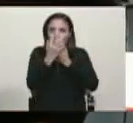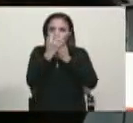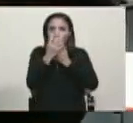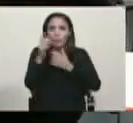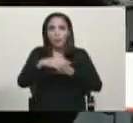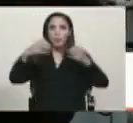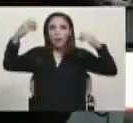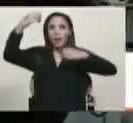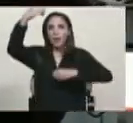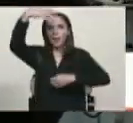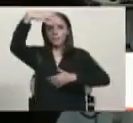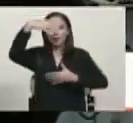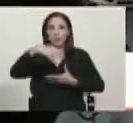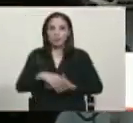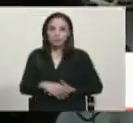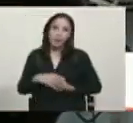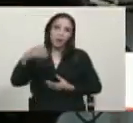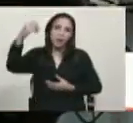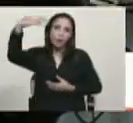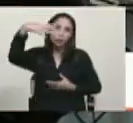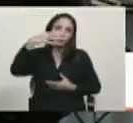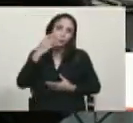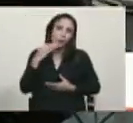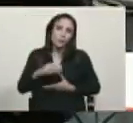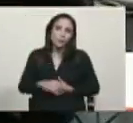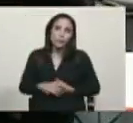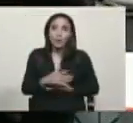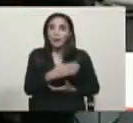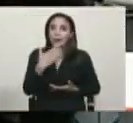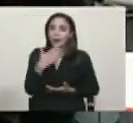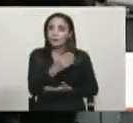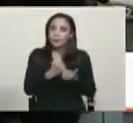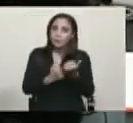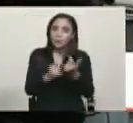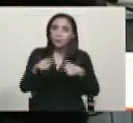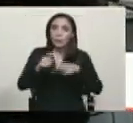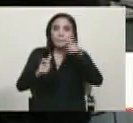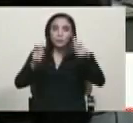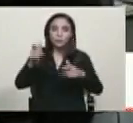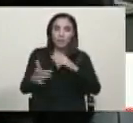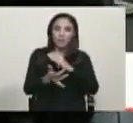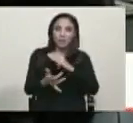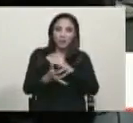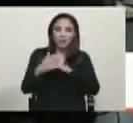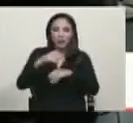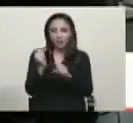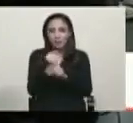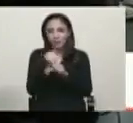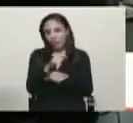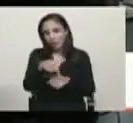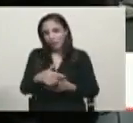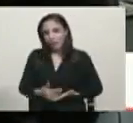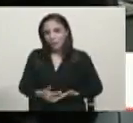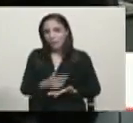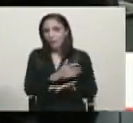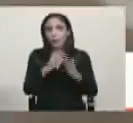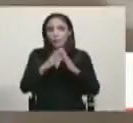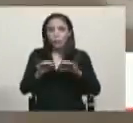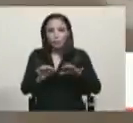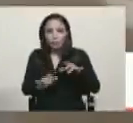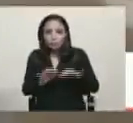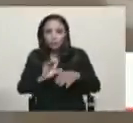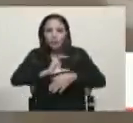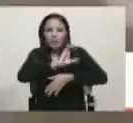fototerapia. Esto se ha hecho posible gracias pues al personal técnico que labora en Industrias Canaimas y en la